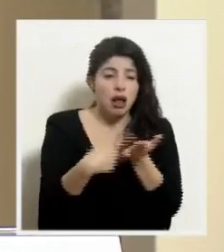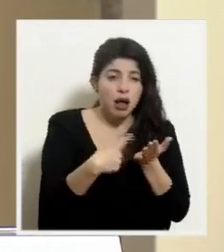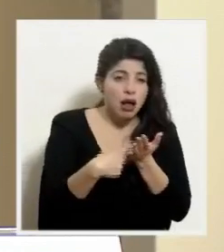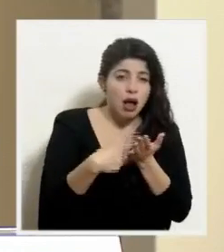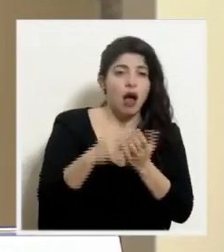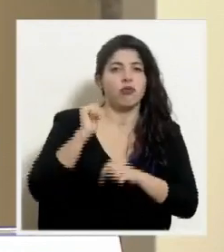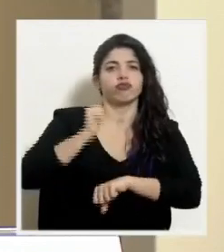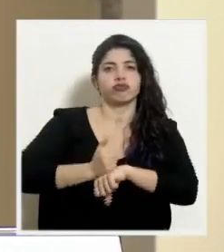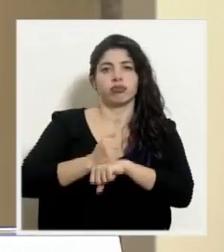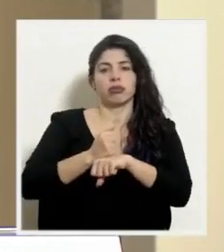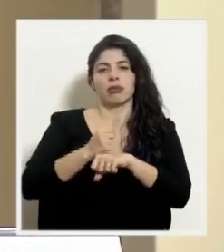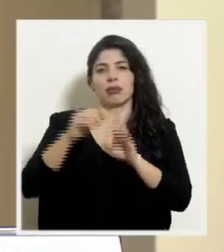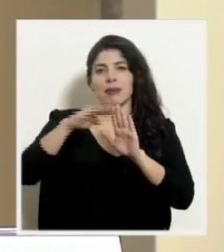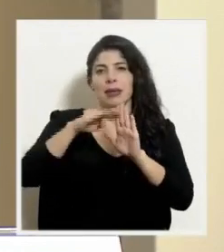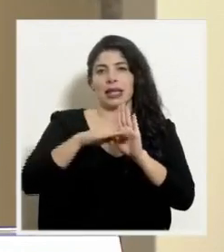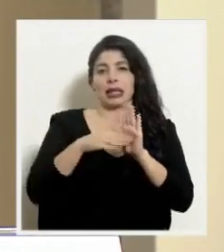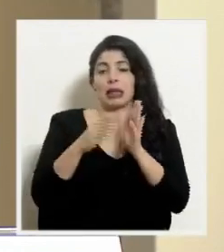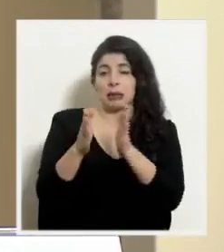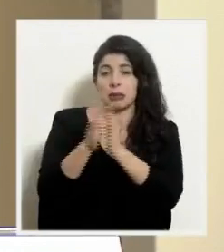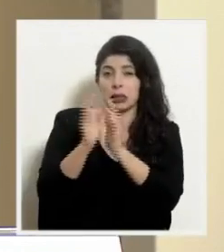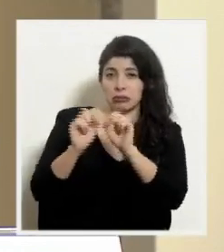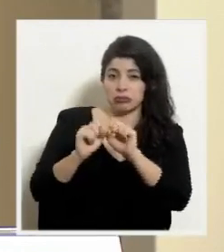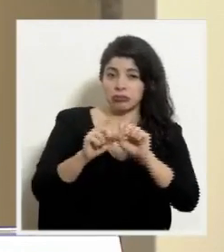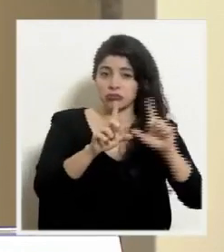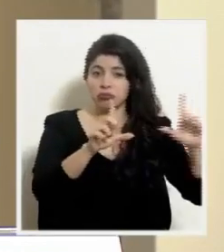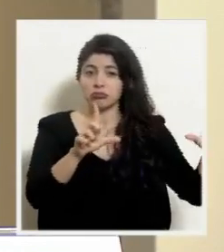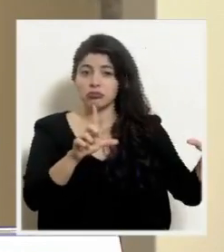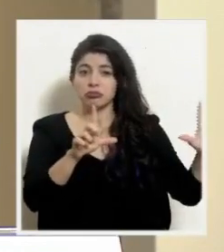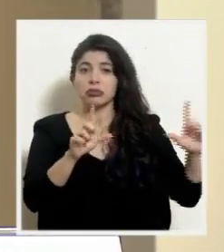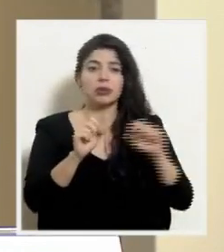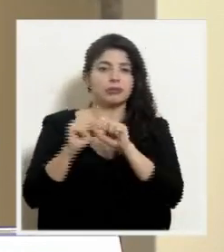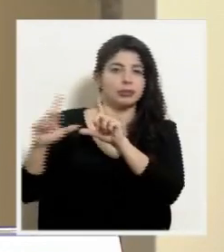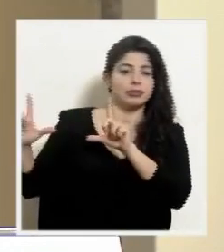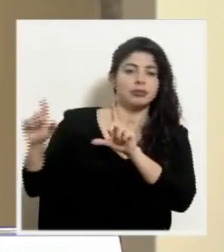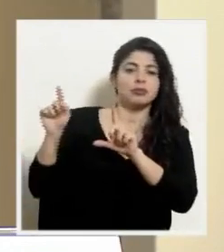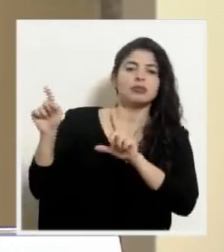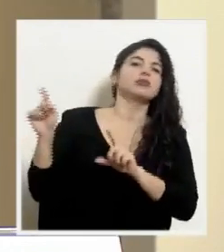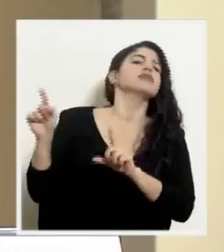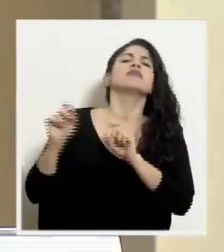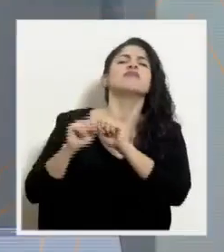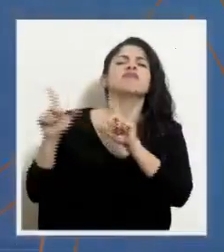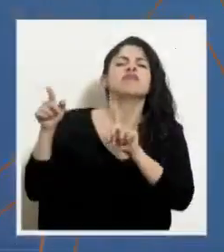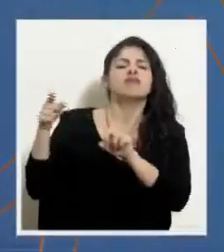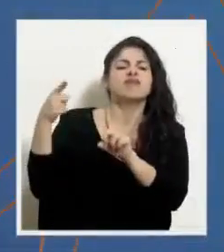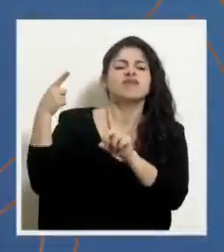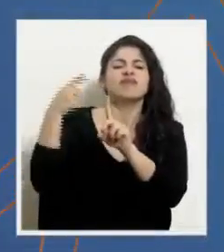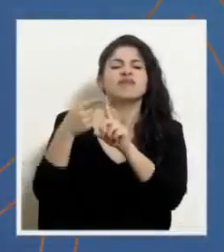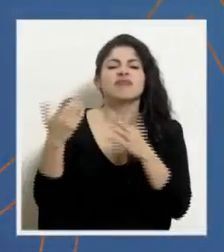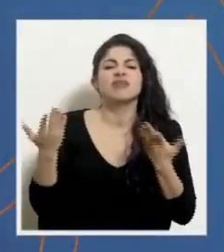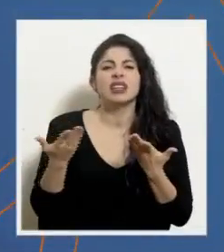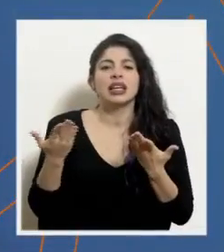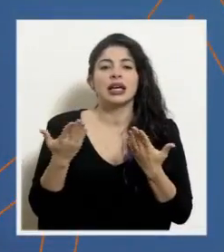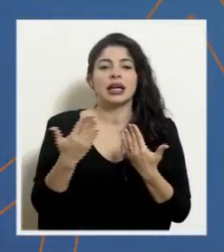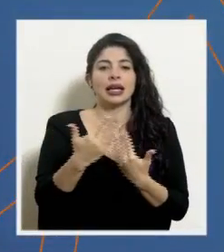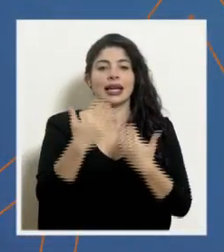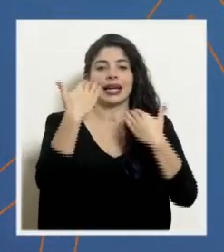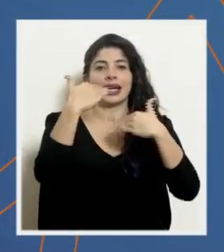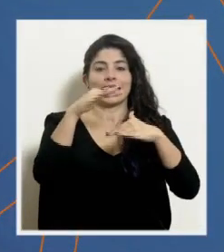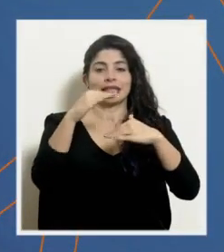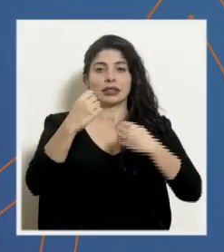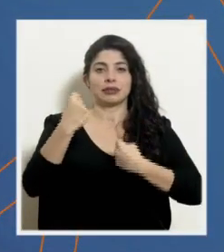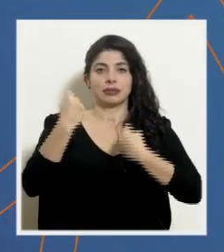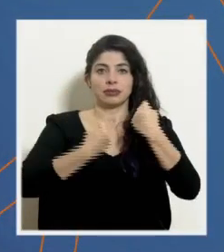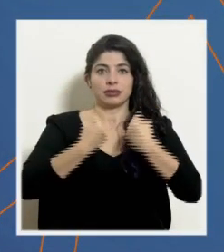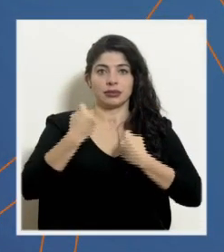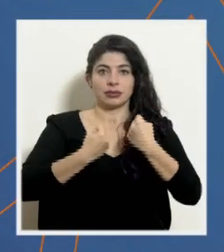que podamos proyectar, están orientadas a la restricción vehicular